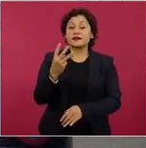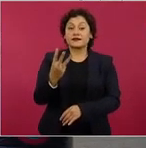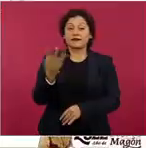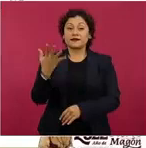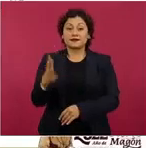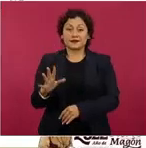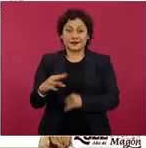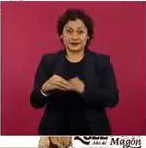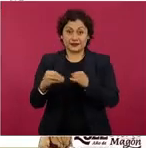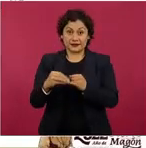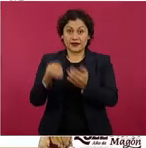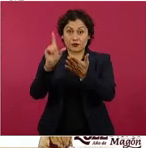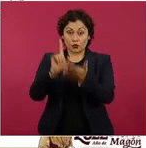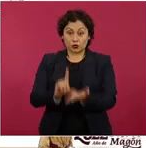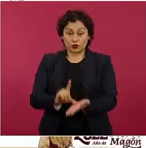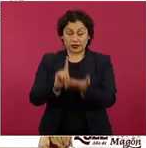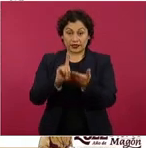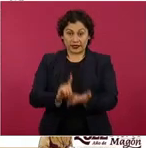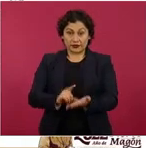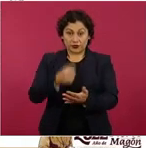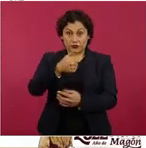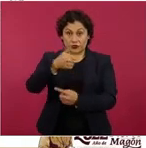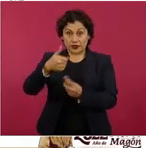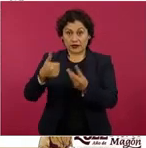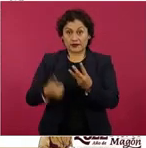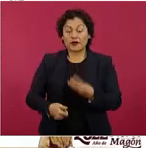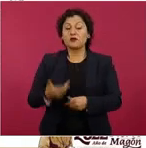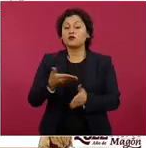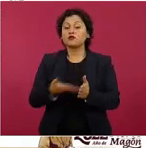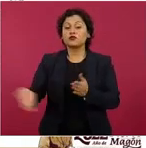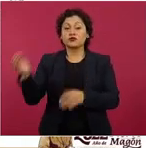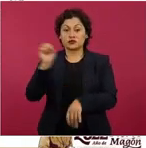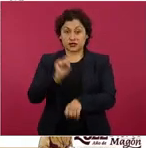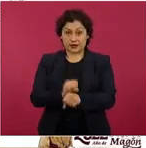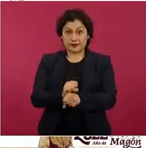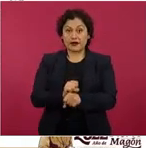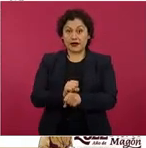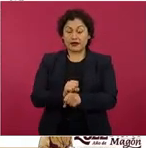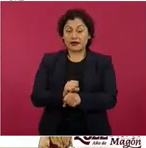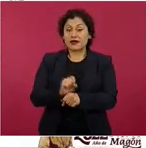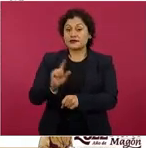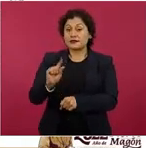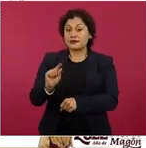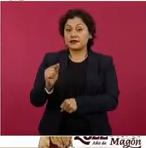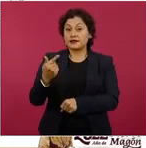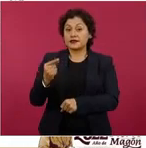por litro. Y esta semana se pagará menos